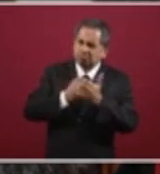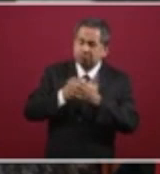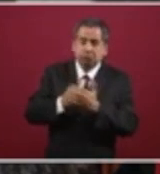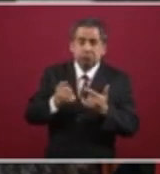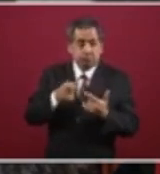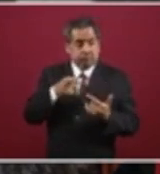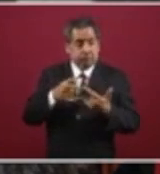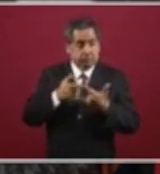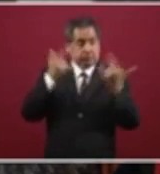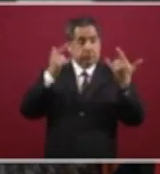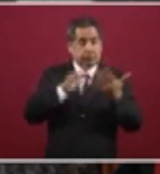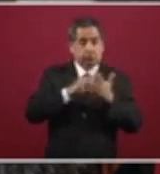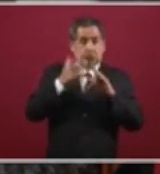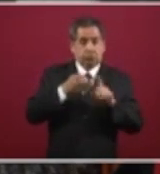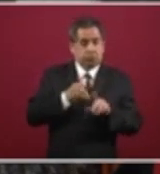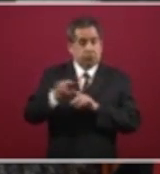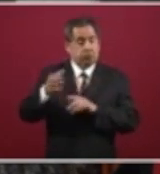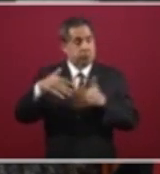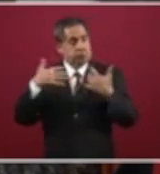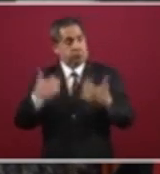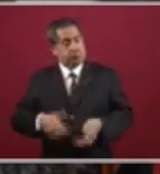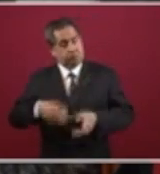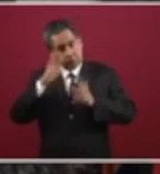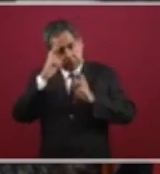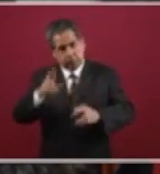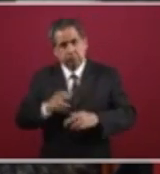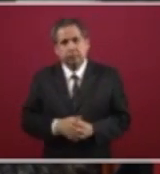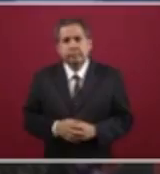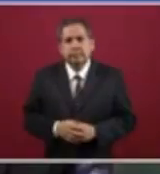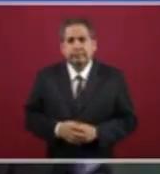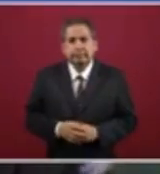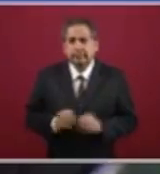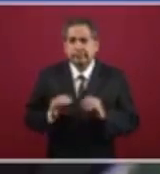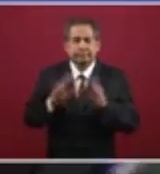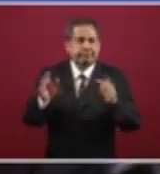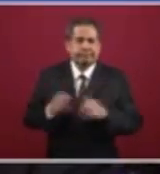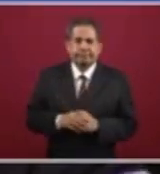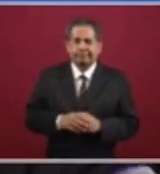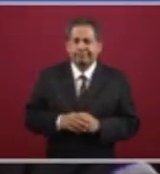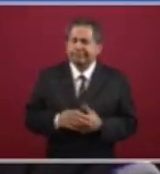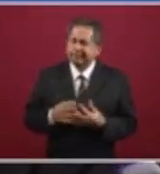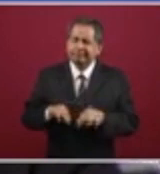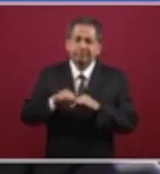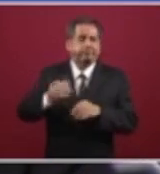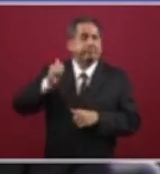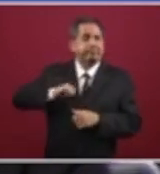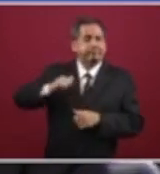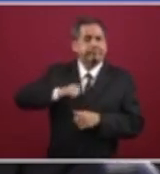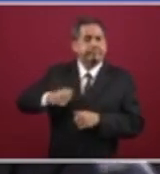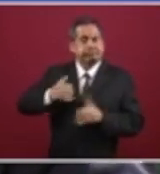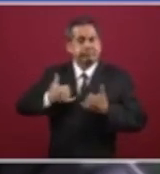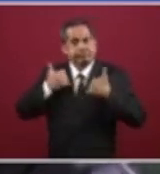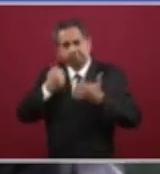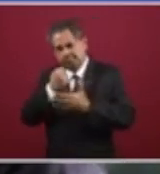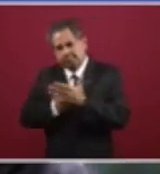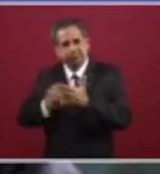historia en nuestro país. Sin lugar a duda, han sido pieza clave en algunas de las